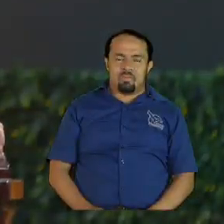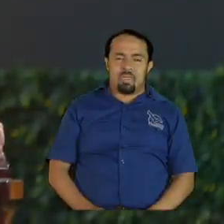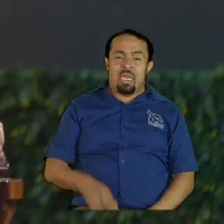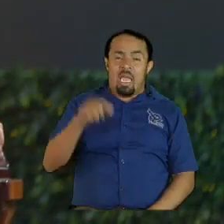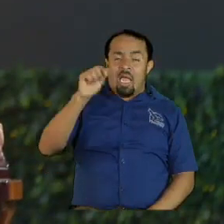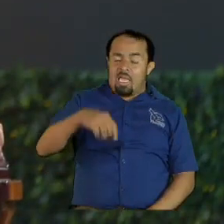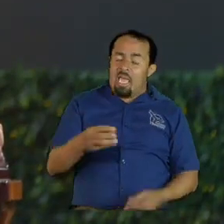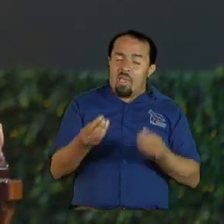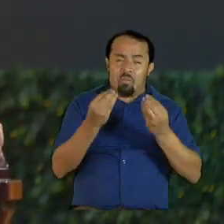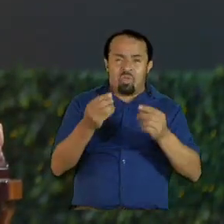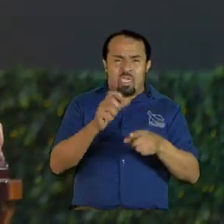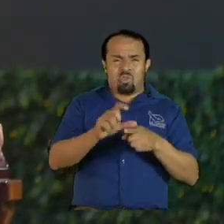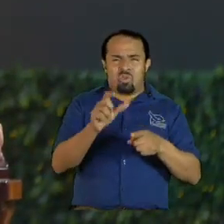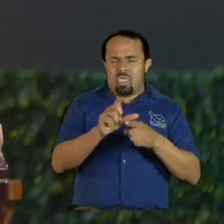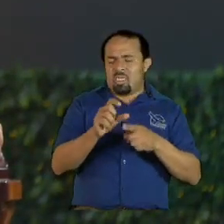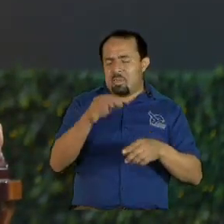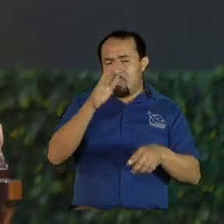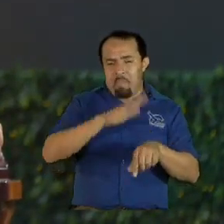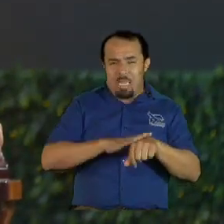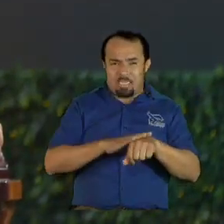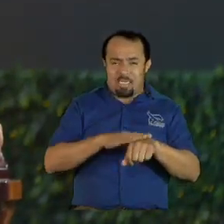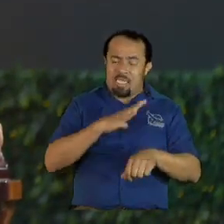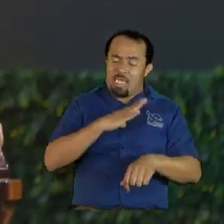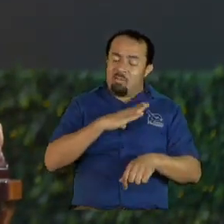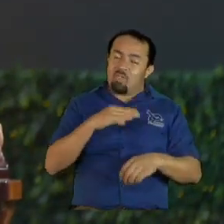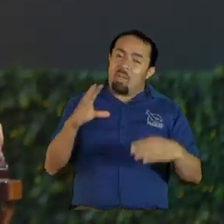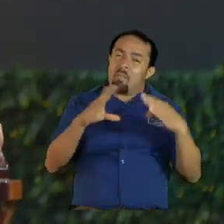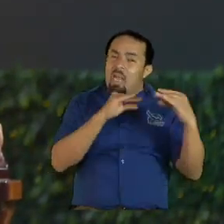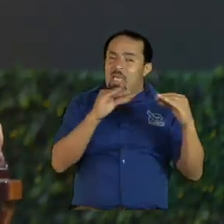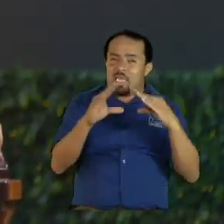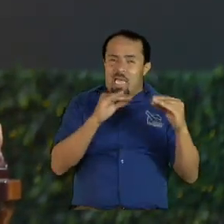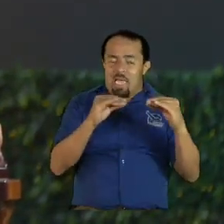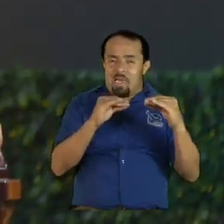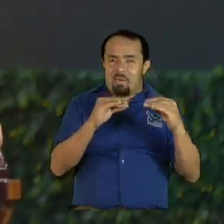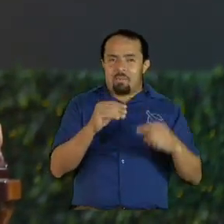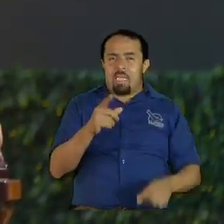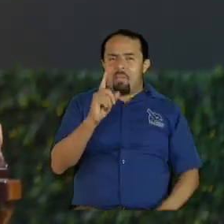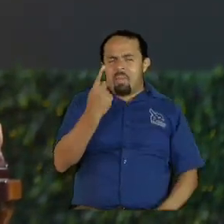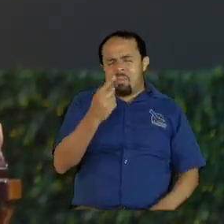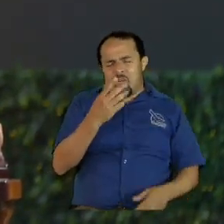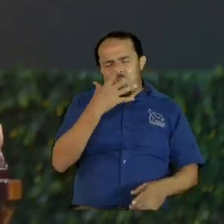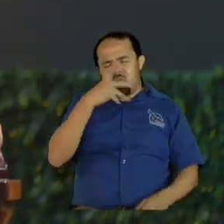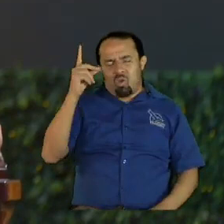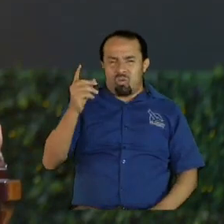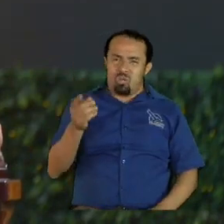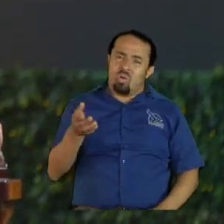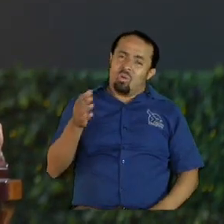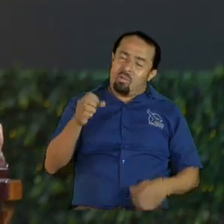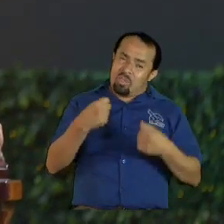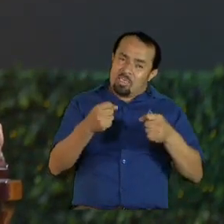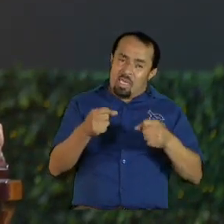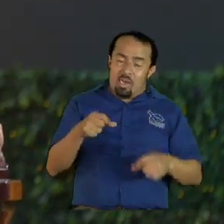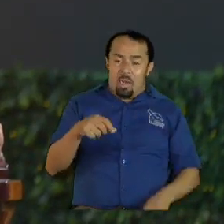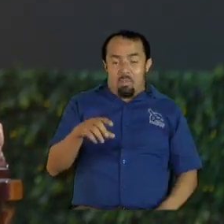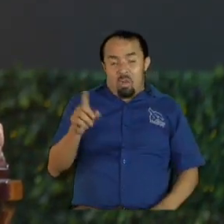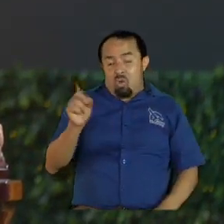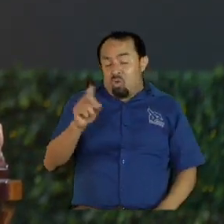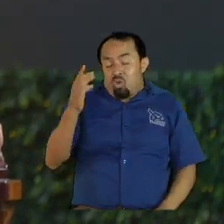Aquí hay muchas cosas más que deberíamos de platicar y primero Dios lo vamos a hacer. Pero no